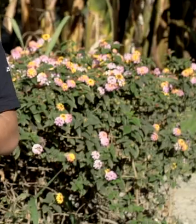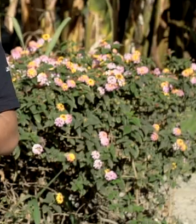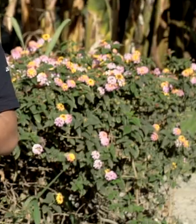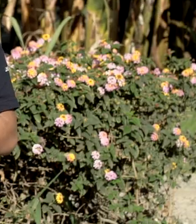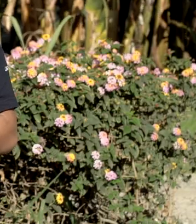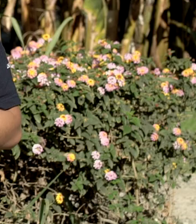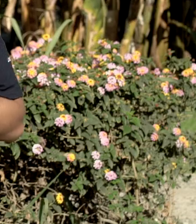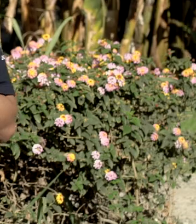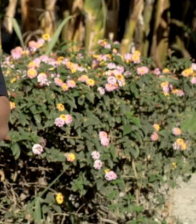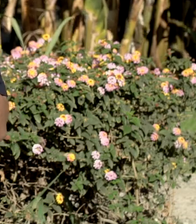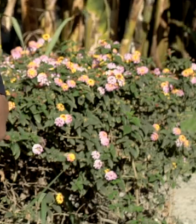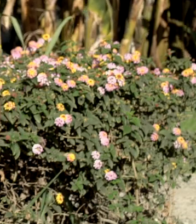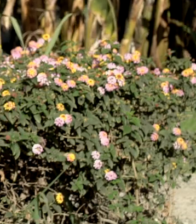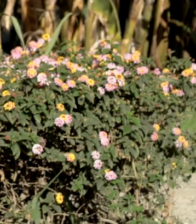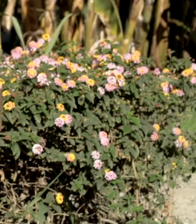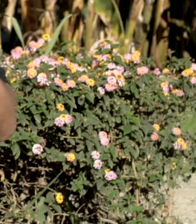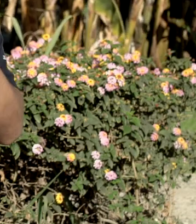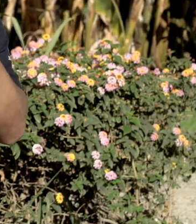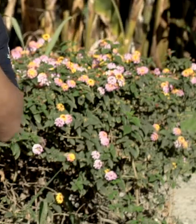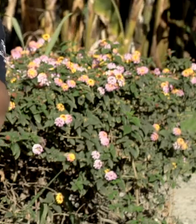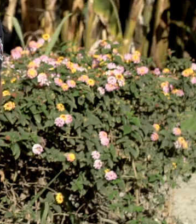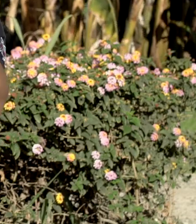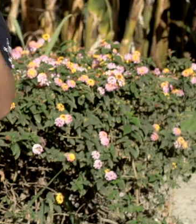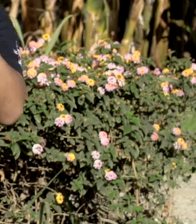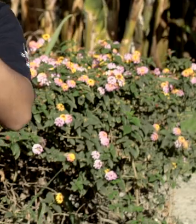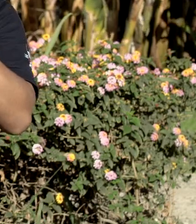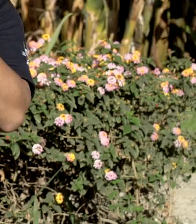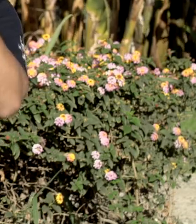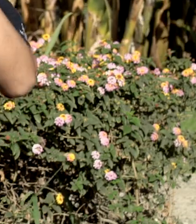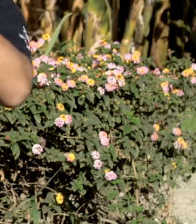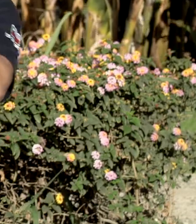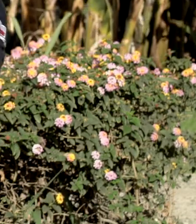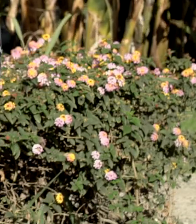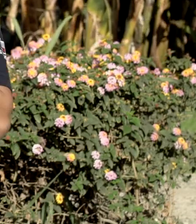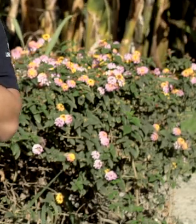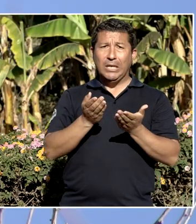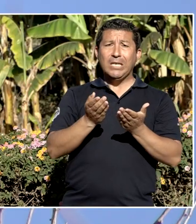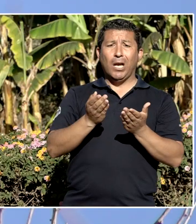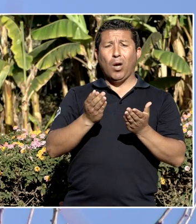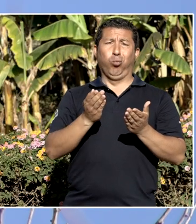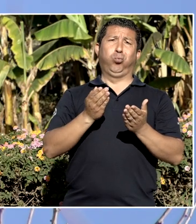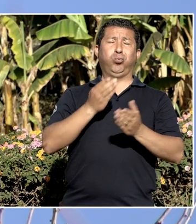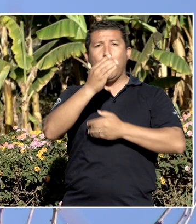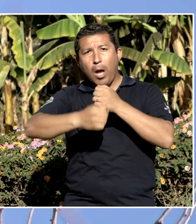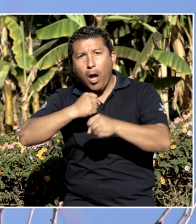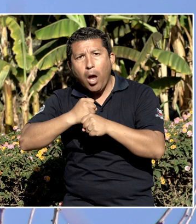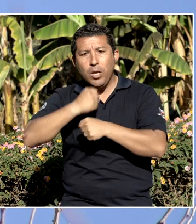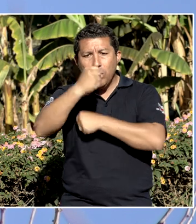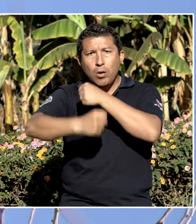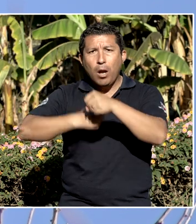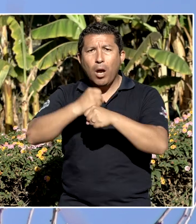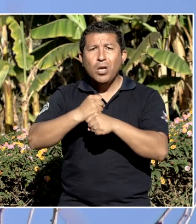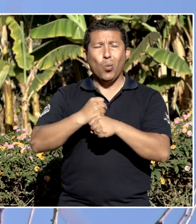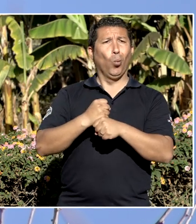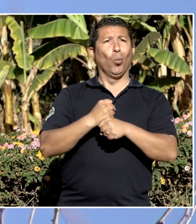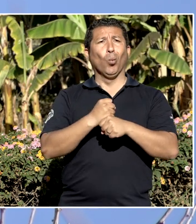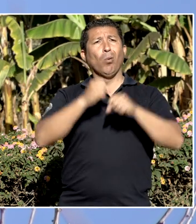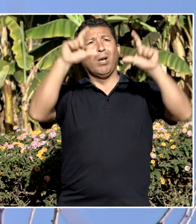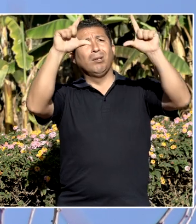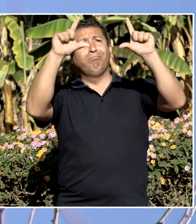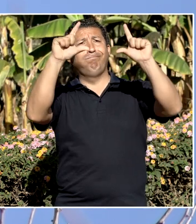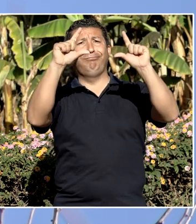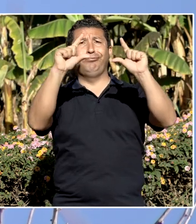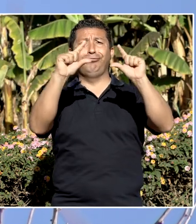es un ave muy sensible a los cambios de su entorno por esta razón en las últimas décadas